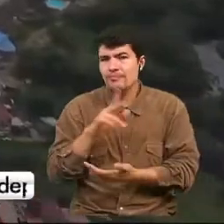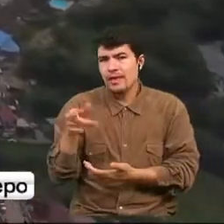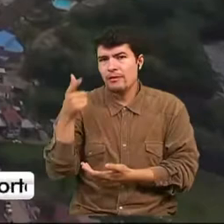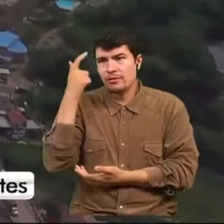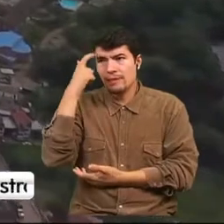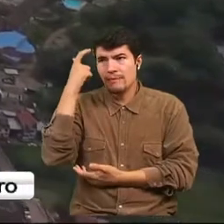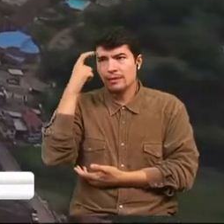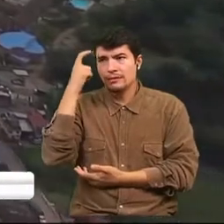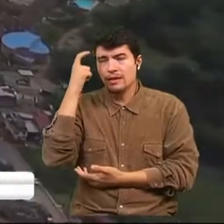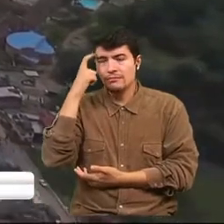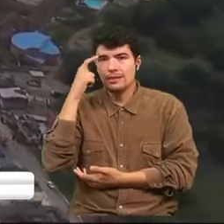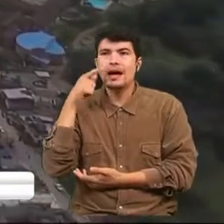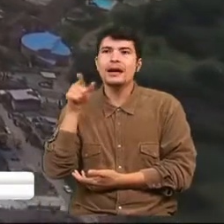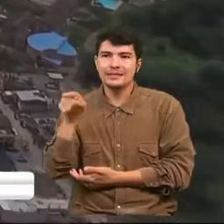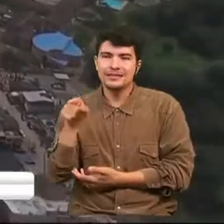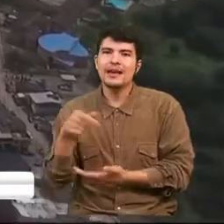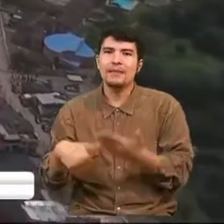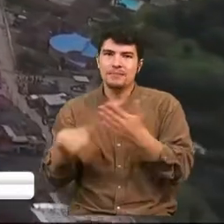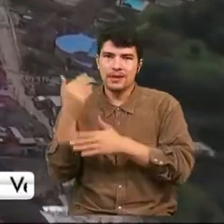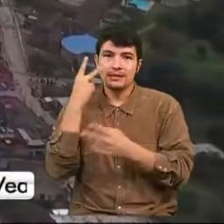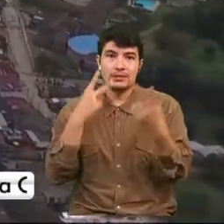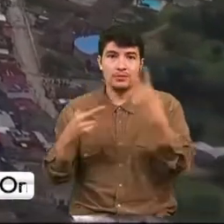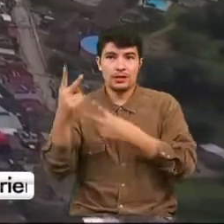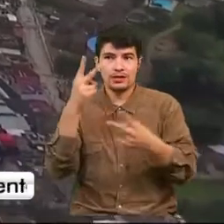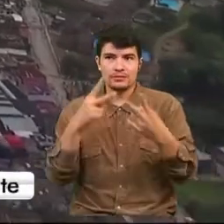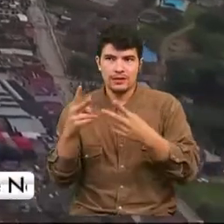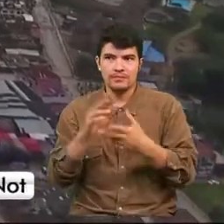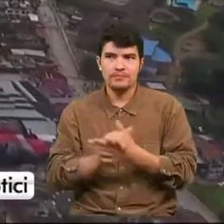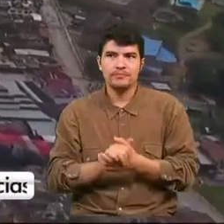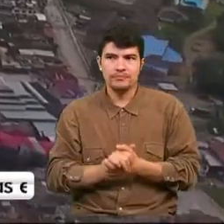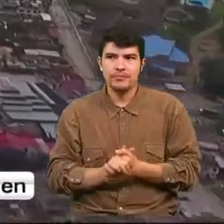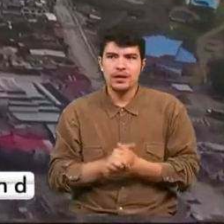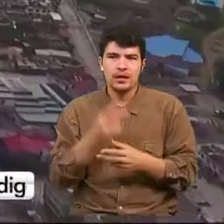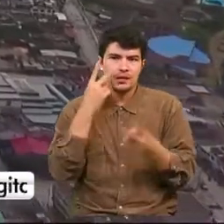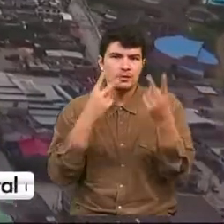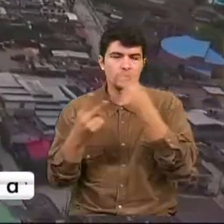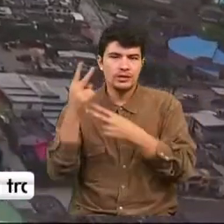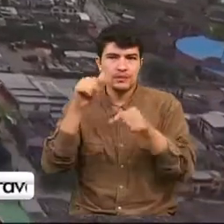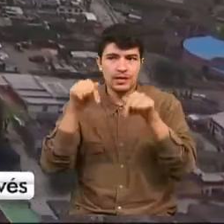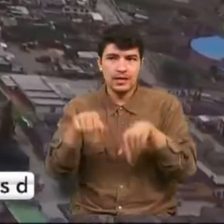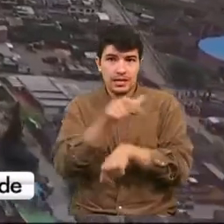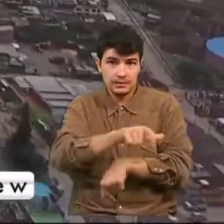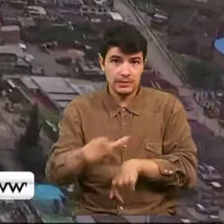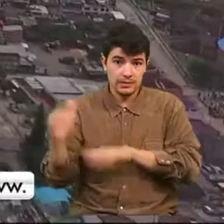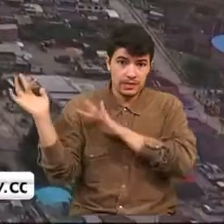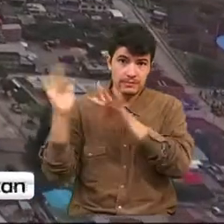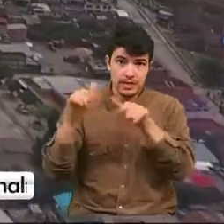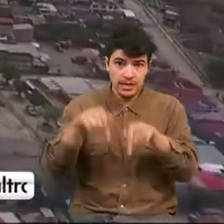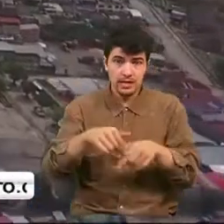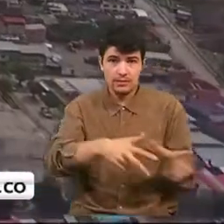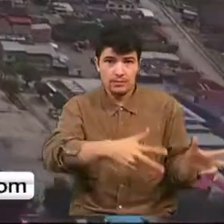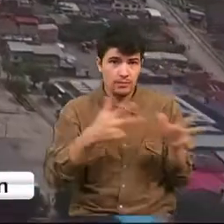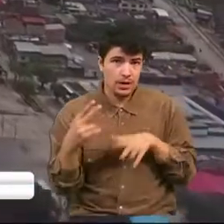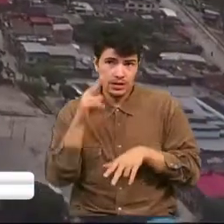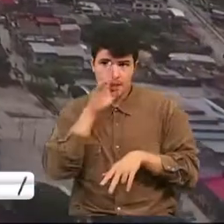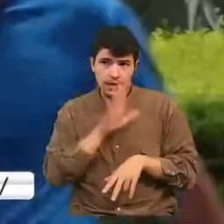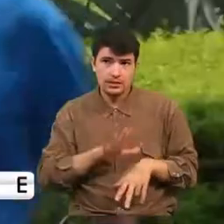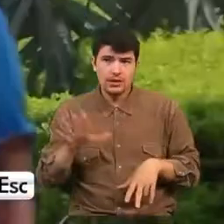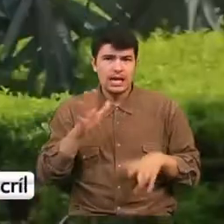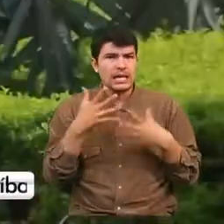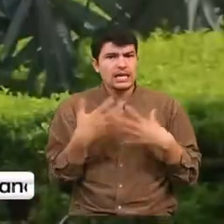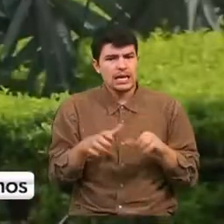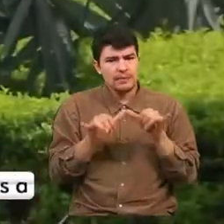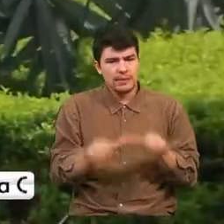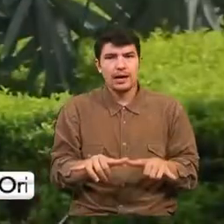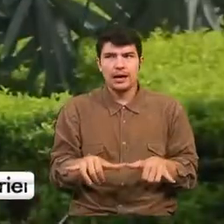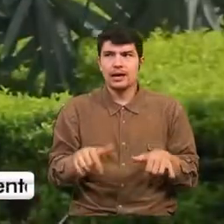Así llegó el turismo. La verdad es un turismo residencial que hemos llamado aquí. Las personas que llegan a Puente Nacional pasan y quieren